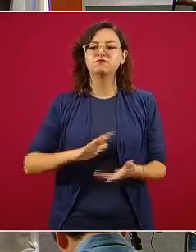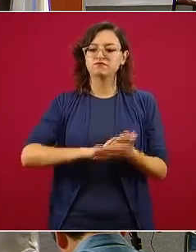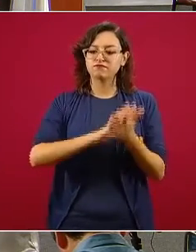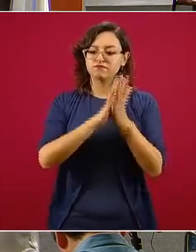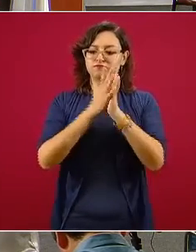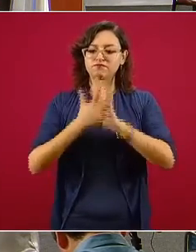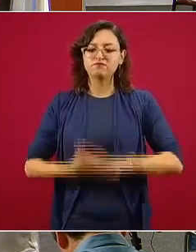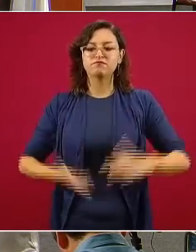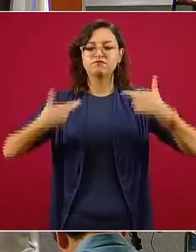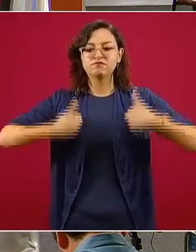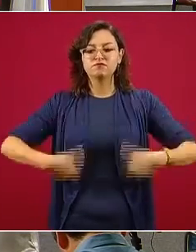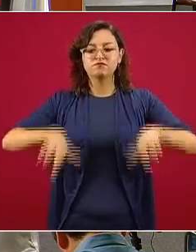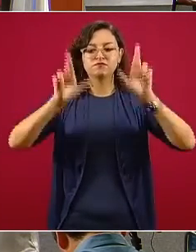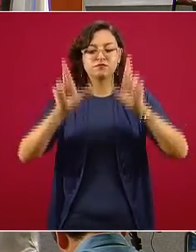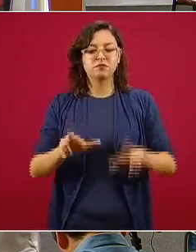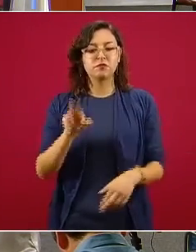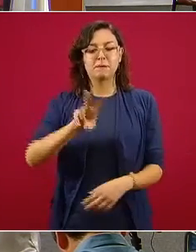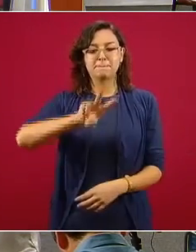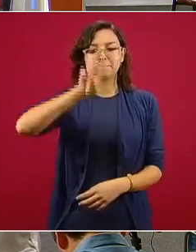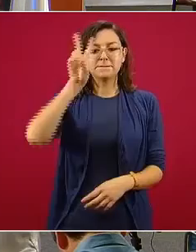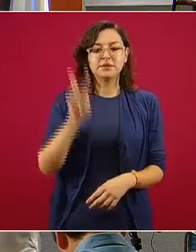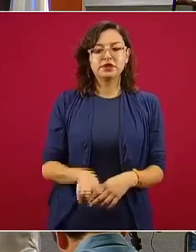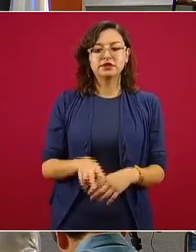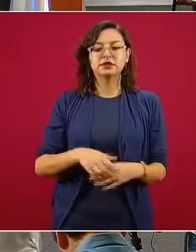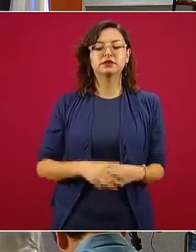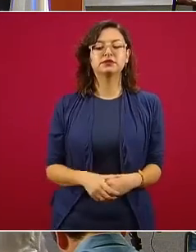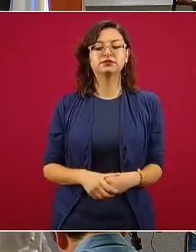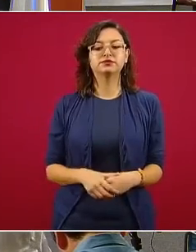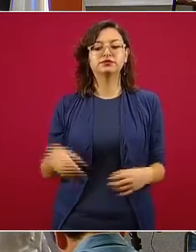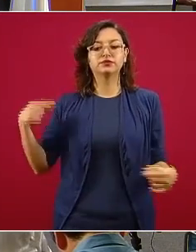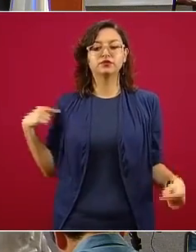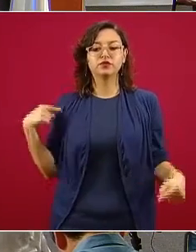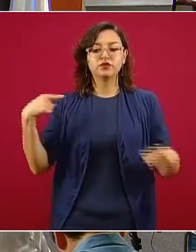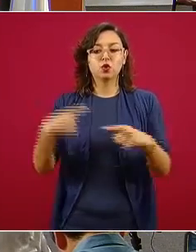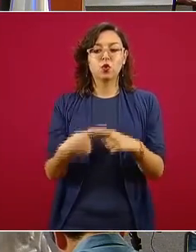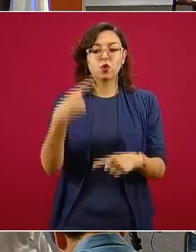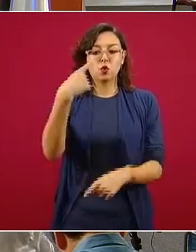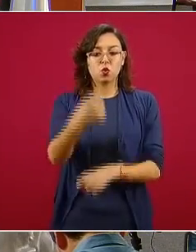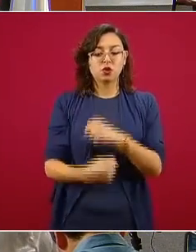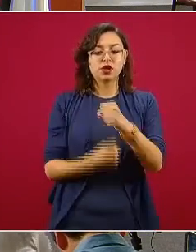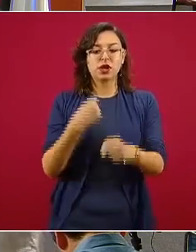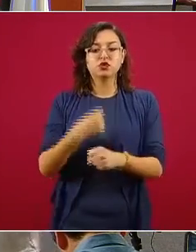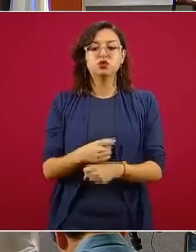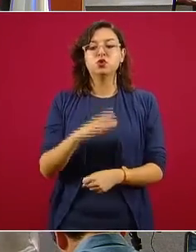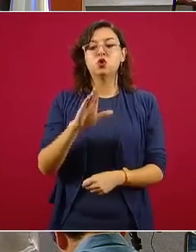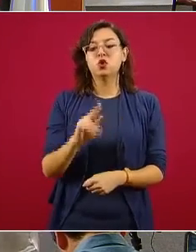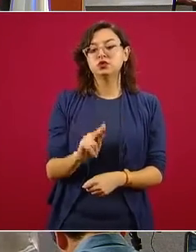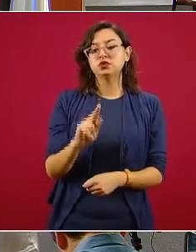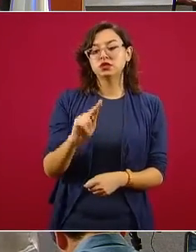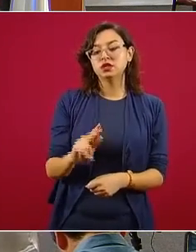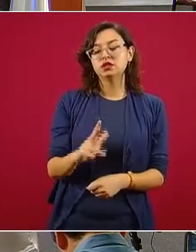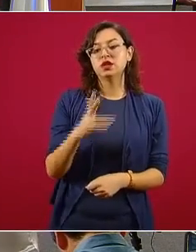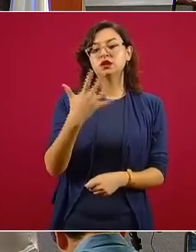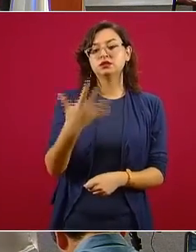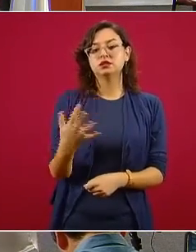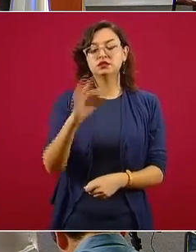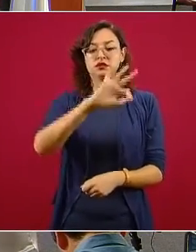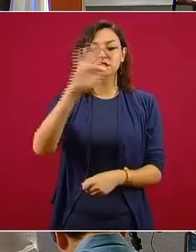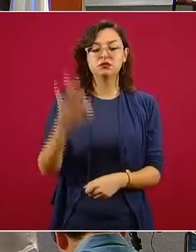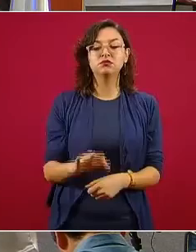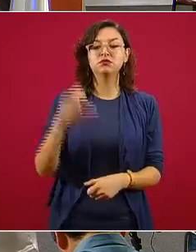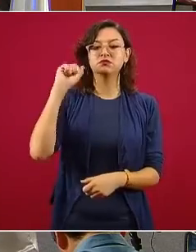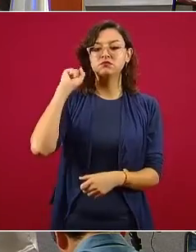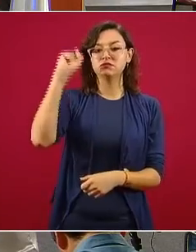legítima representación. A 1 año de la reforma laboral, más del 85% de los sindicatos